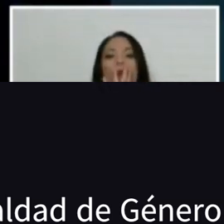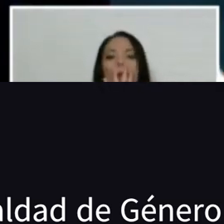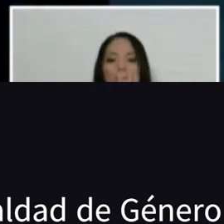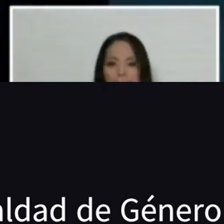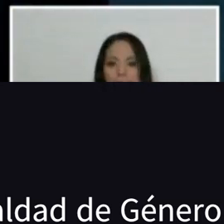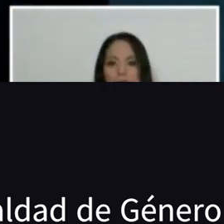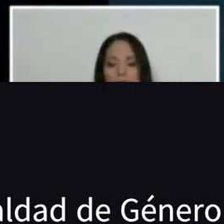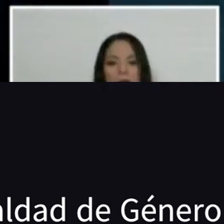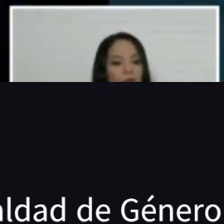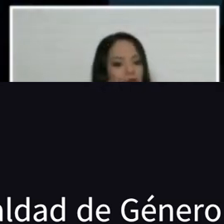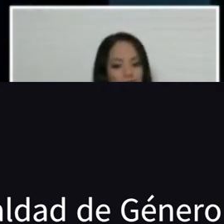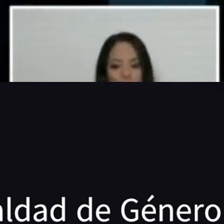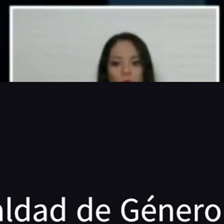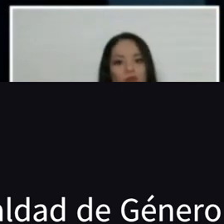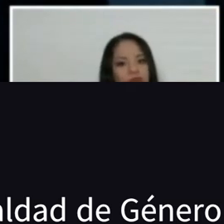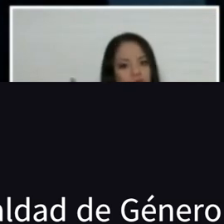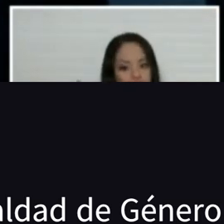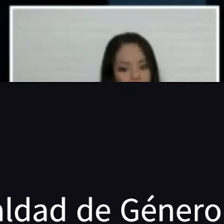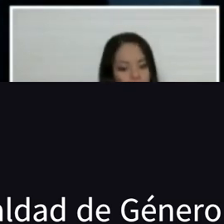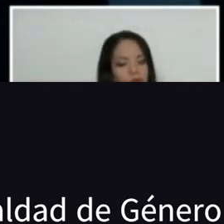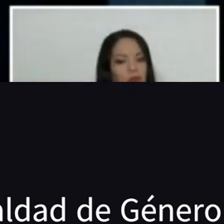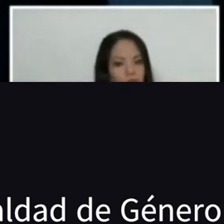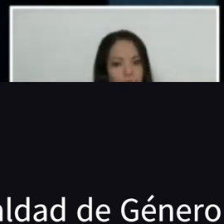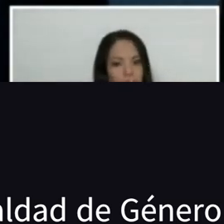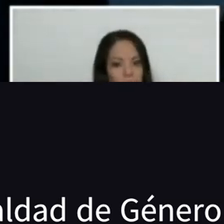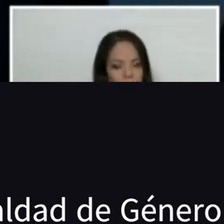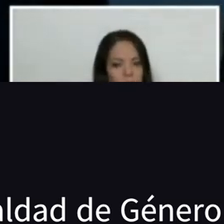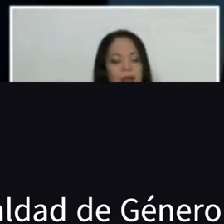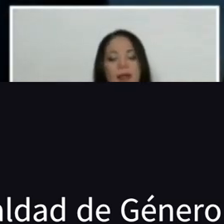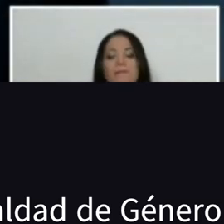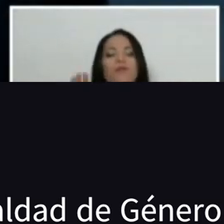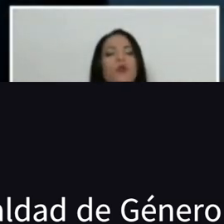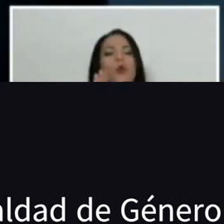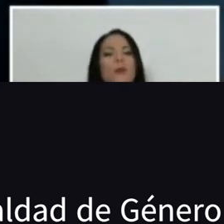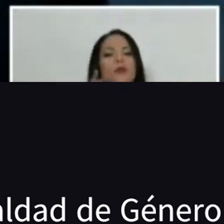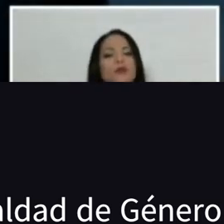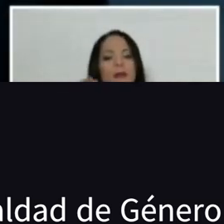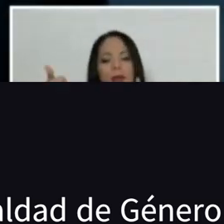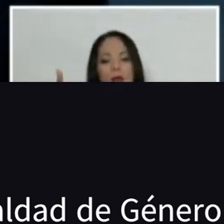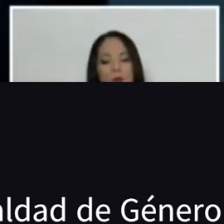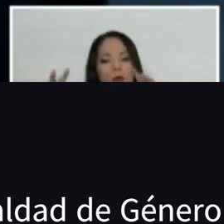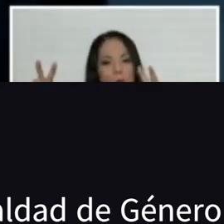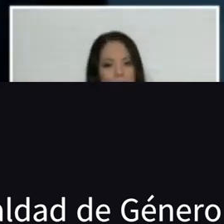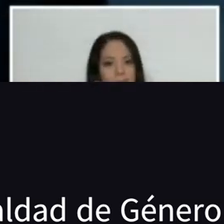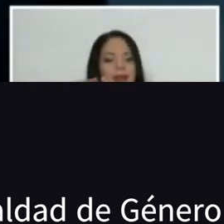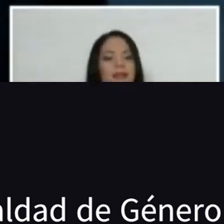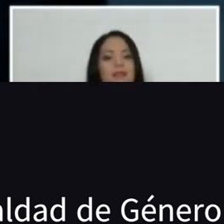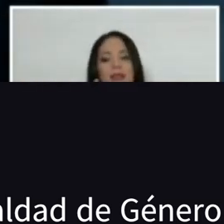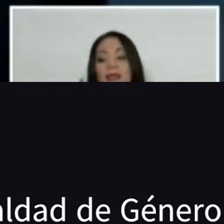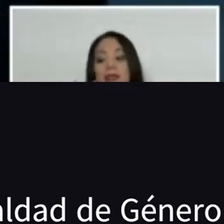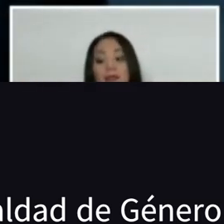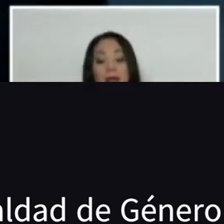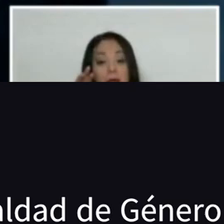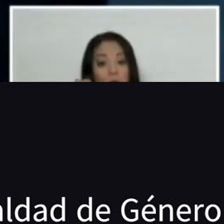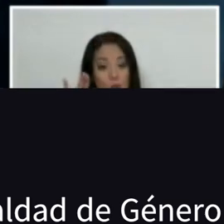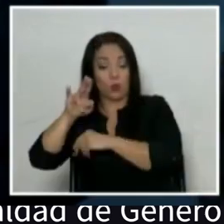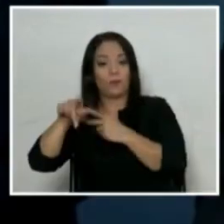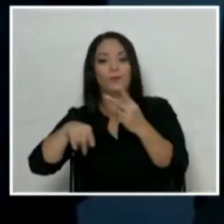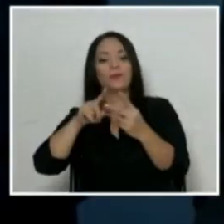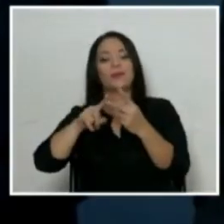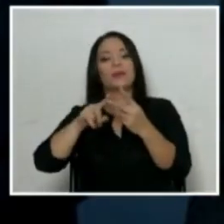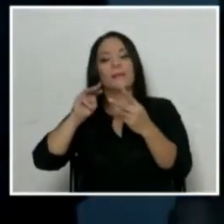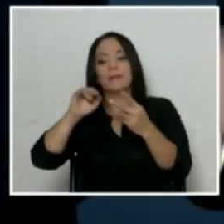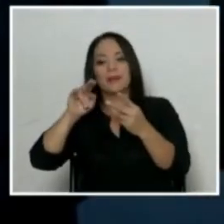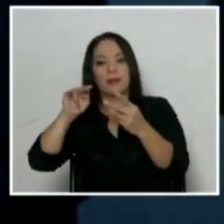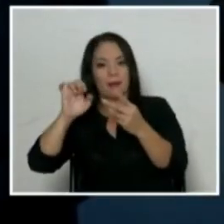compromisos adquiridos por el país en el Acuerdo de París, en el cual tanto el INAMU como el MINAE se comprometen a una